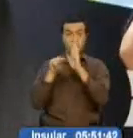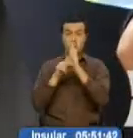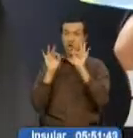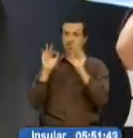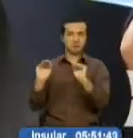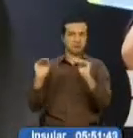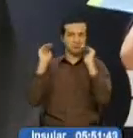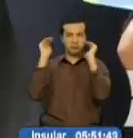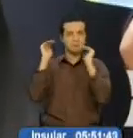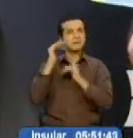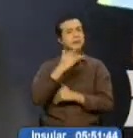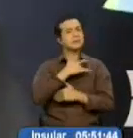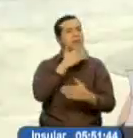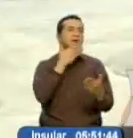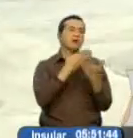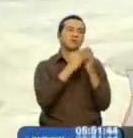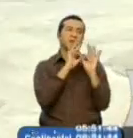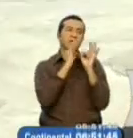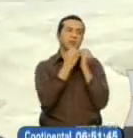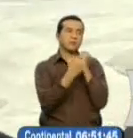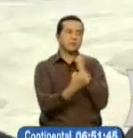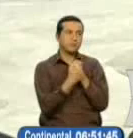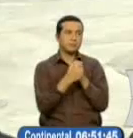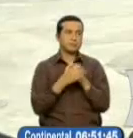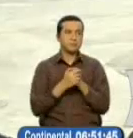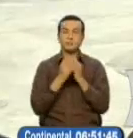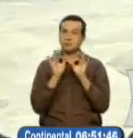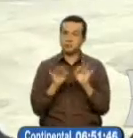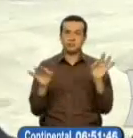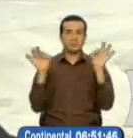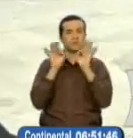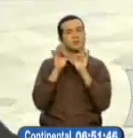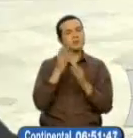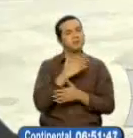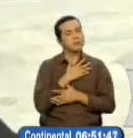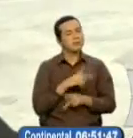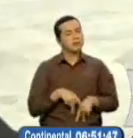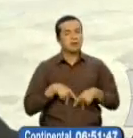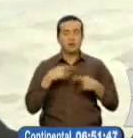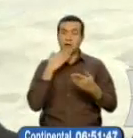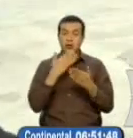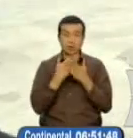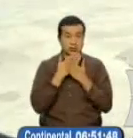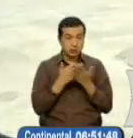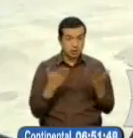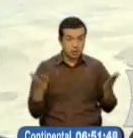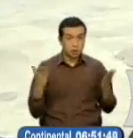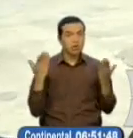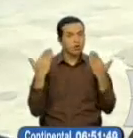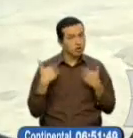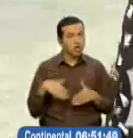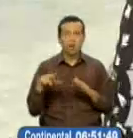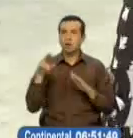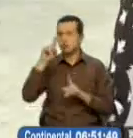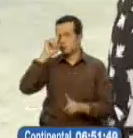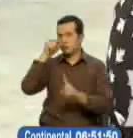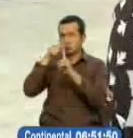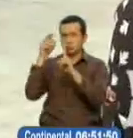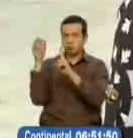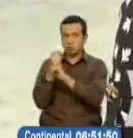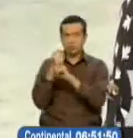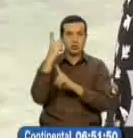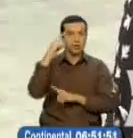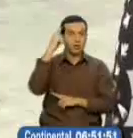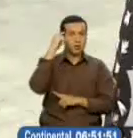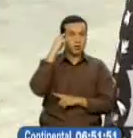calificaciones. Agradece a su familia por el apoyo. Que son muy importantes en mi vida y que gracias a ellos he podido tener estas metas. Ahora el Estado